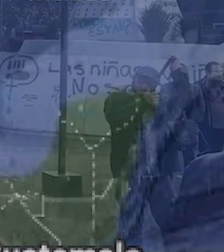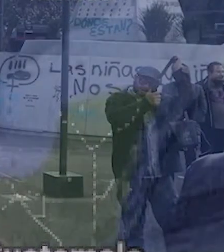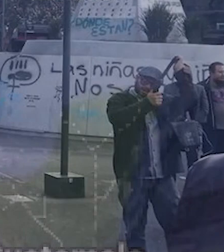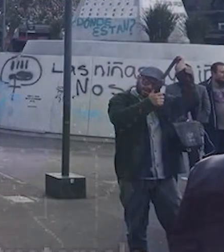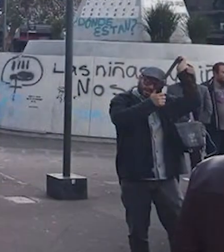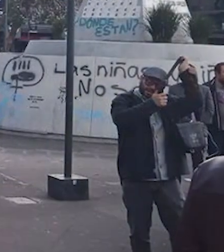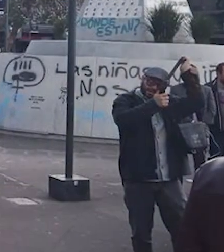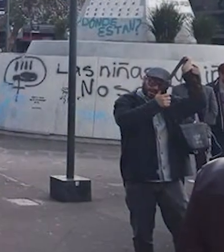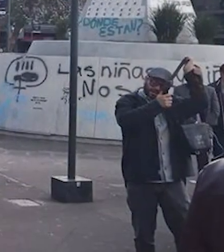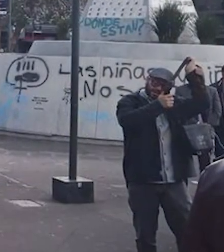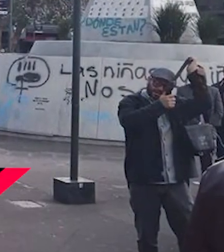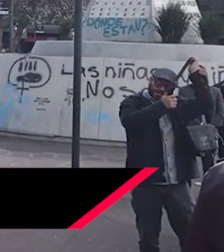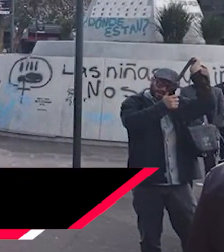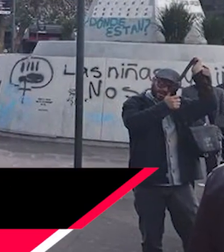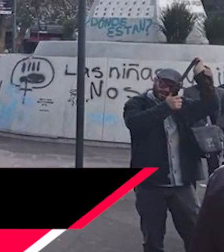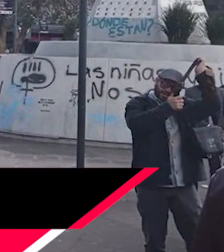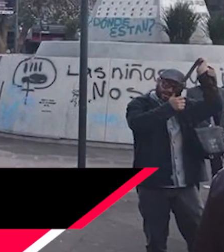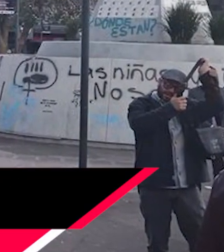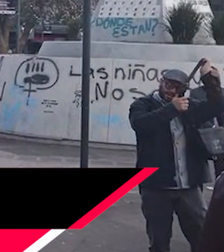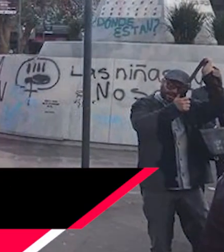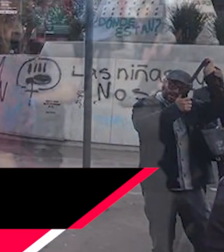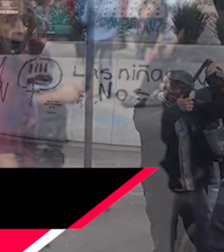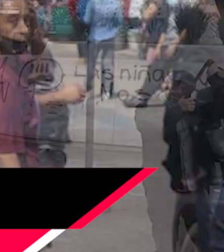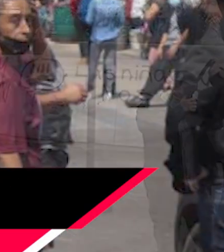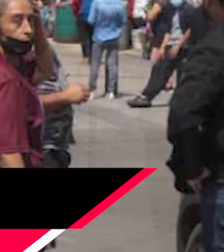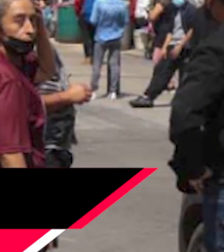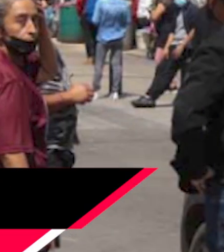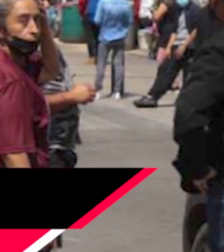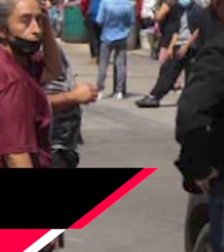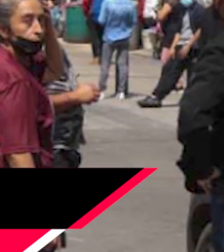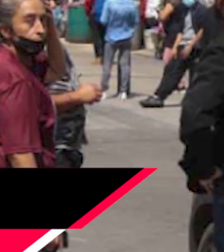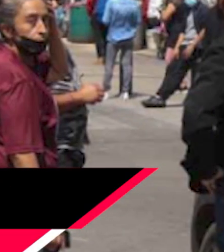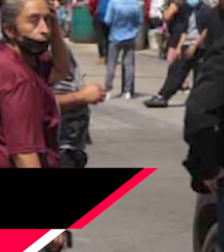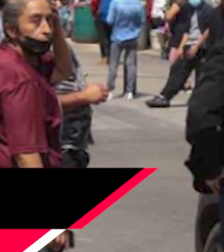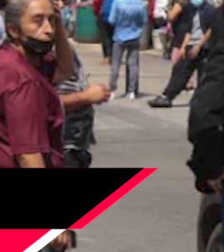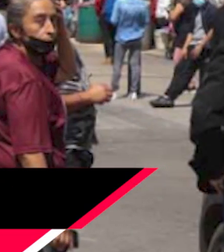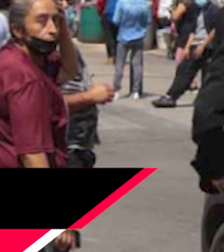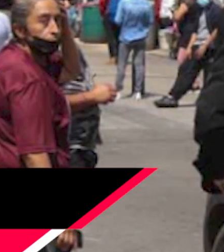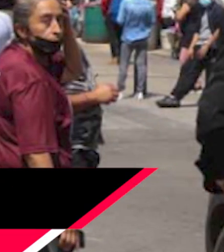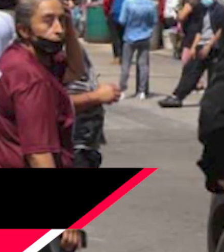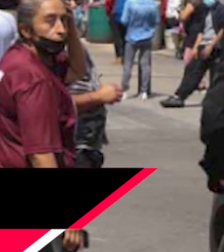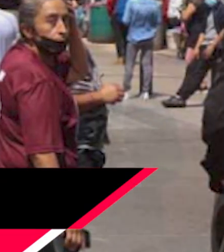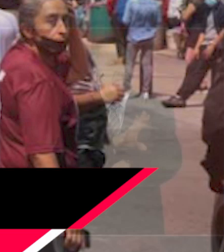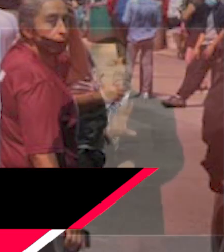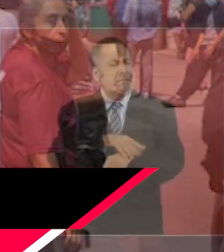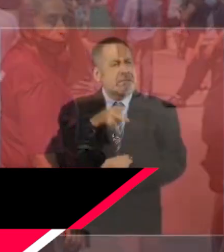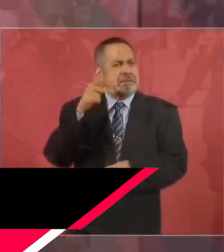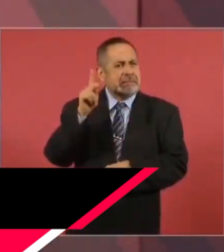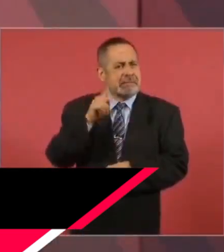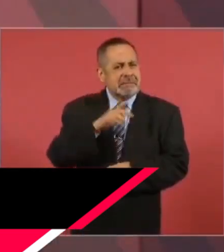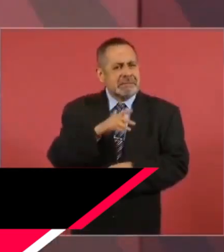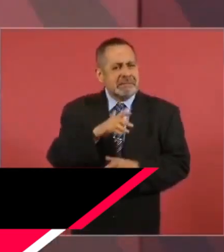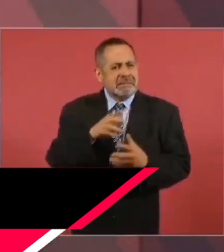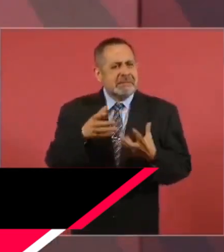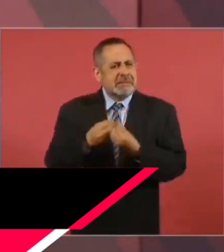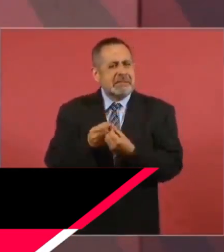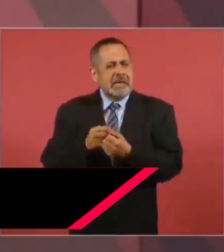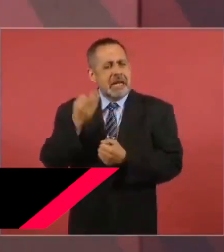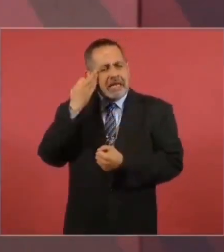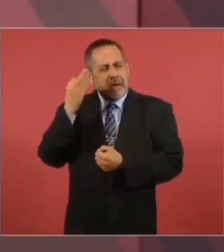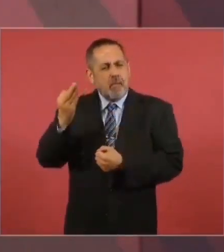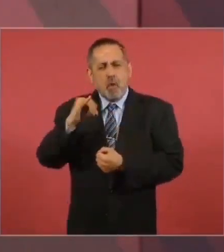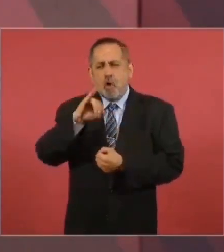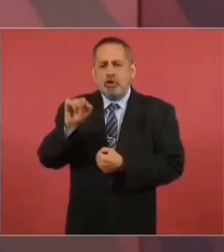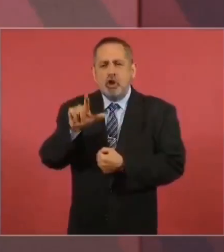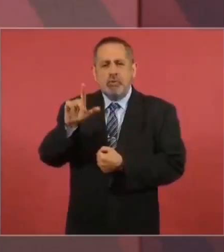con epicentro en Crucecita, Oaxaca. El fenómeno se sintió en la Ciudad de México e incluso interrumpió la conferencia mañanera